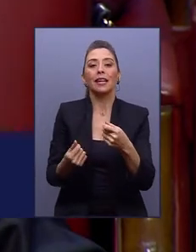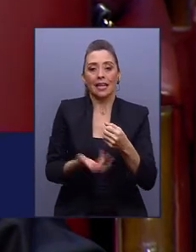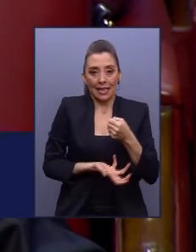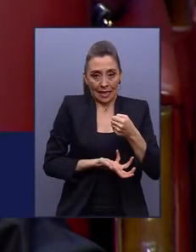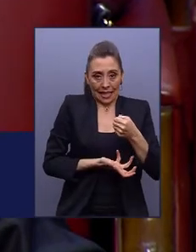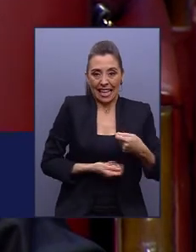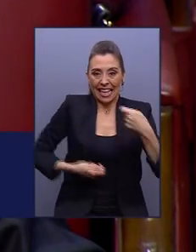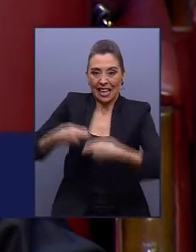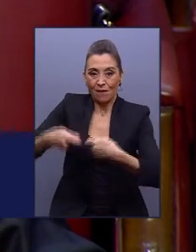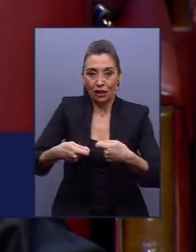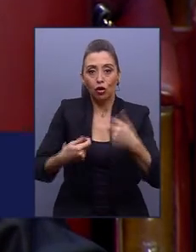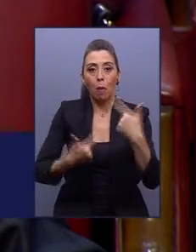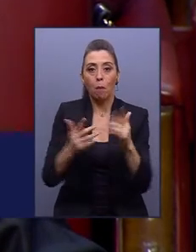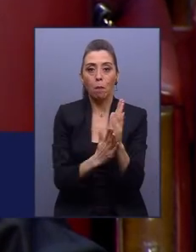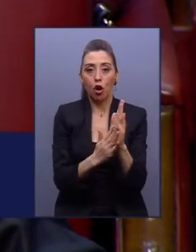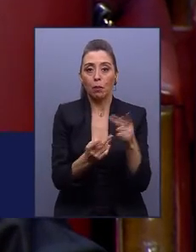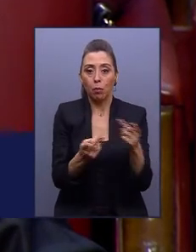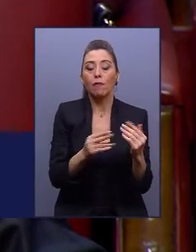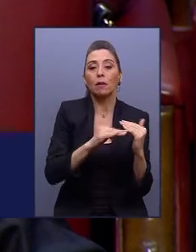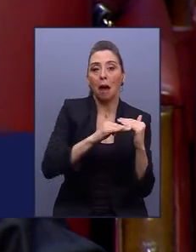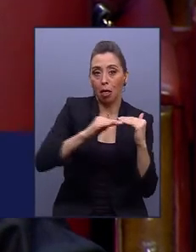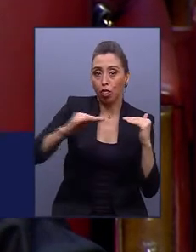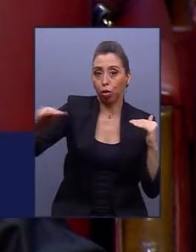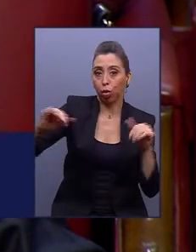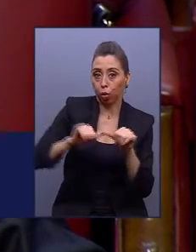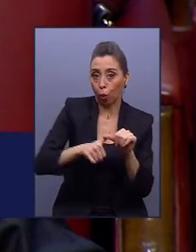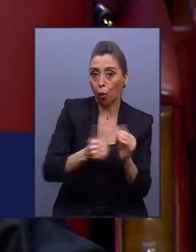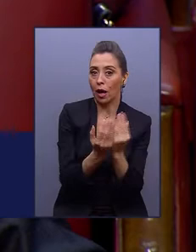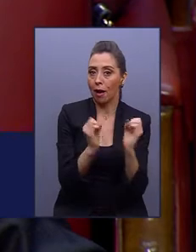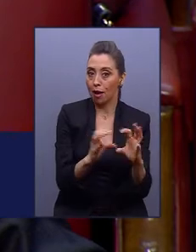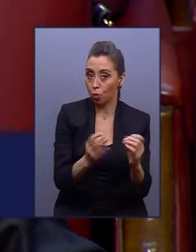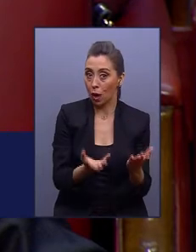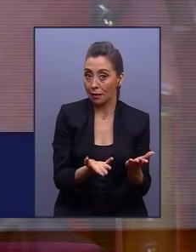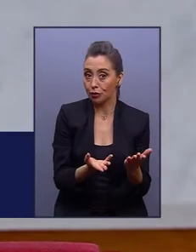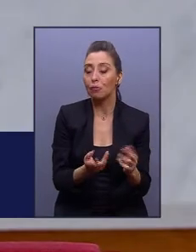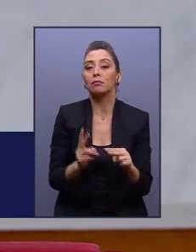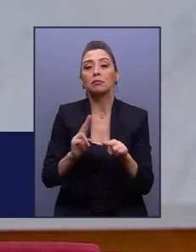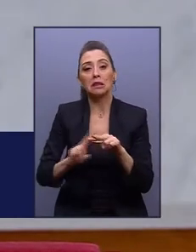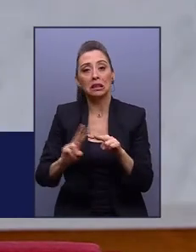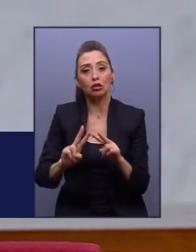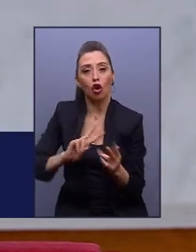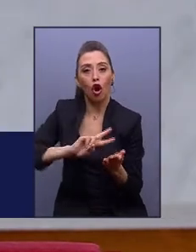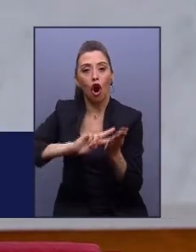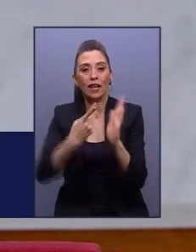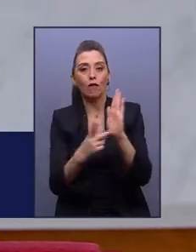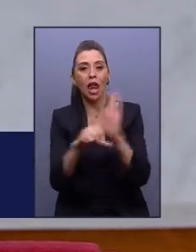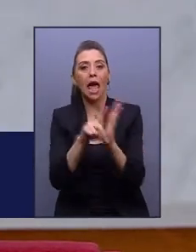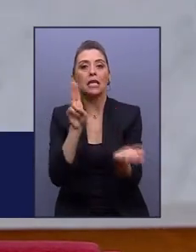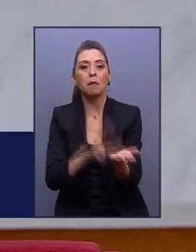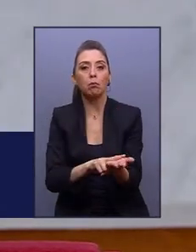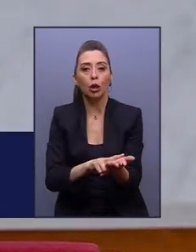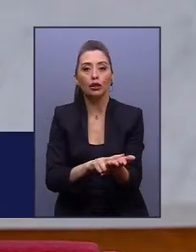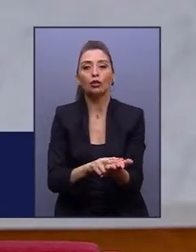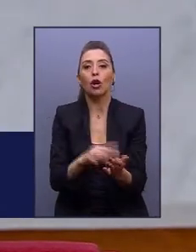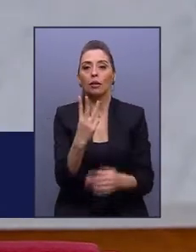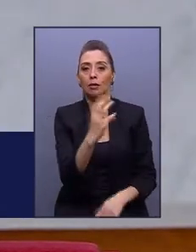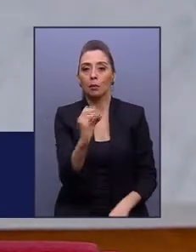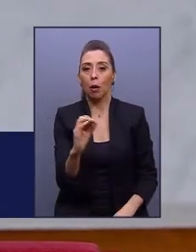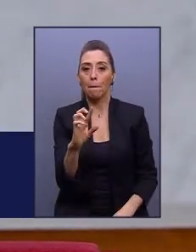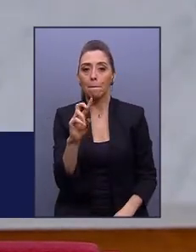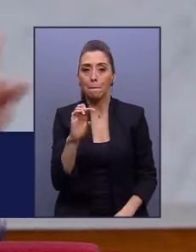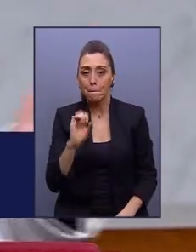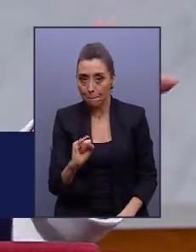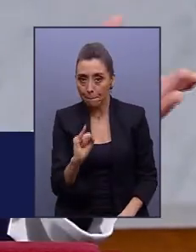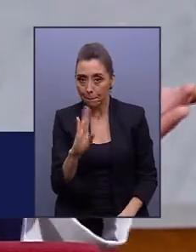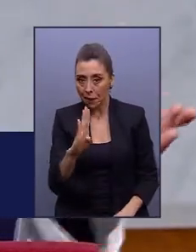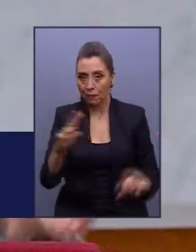políticas públicas y en especial en educación, hicimos una reforma tributaria que recauda 3% del PIB,